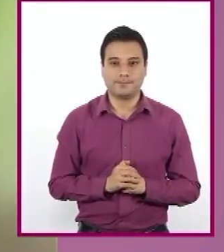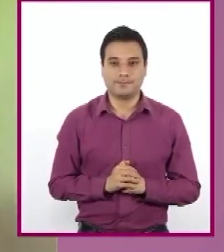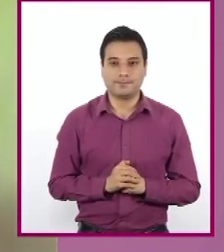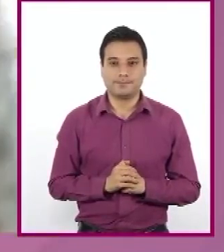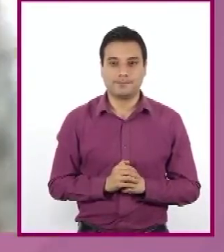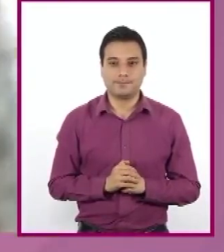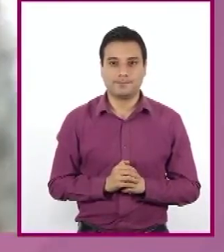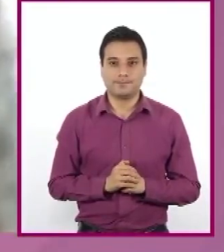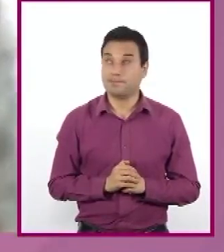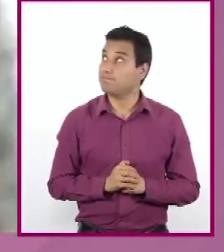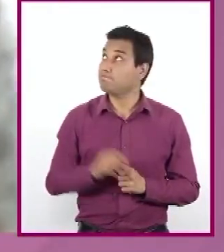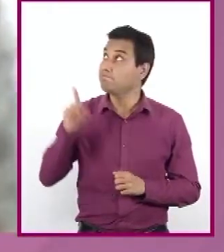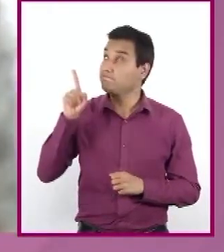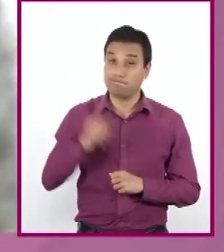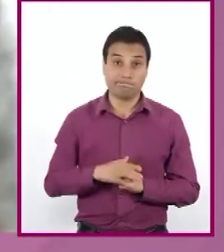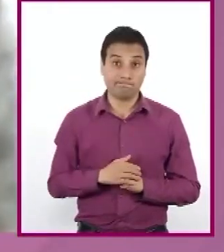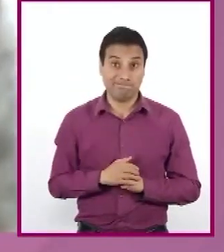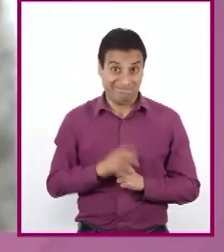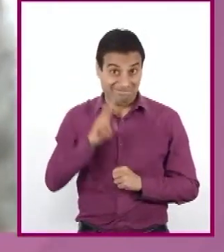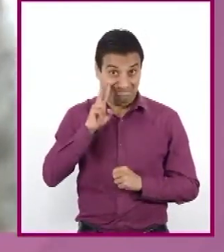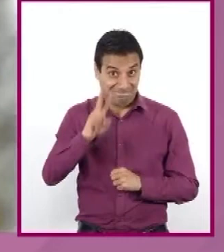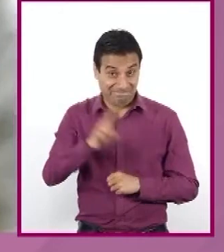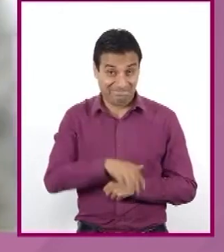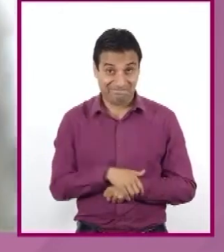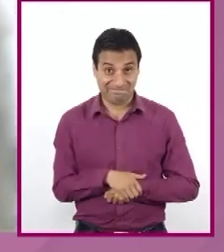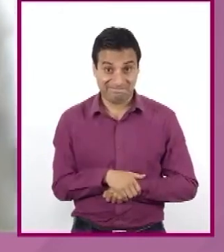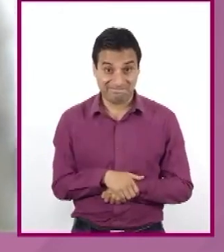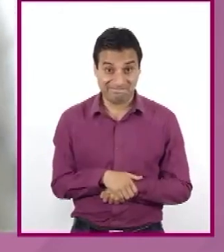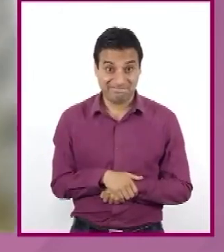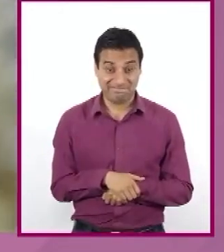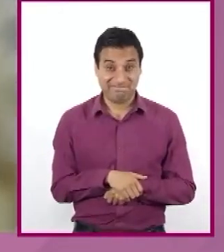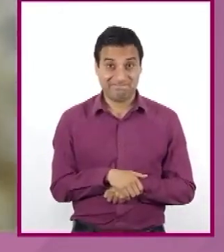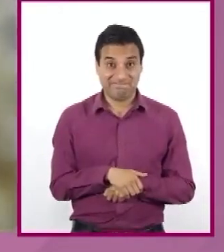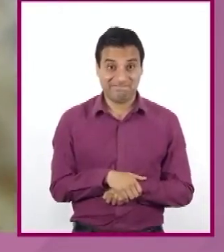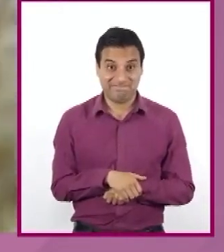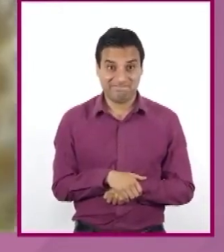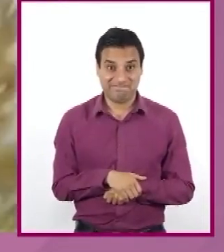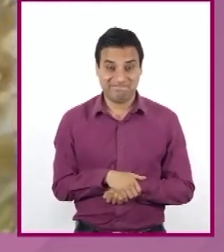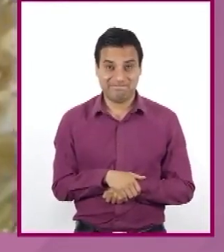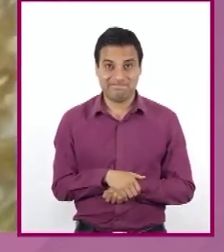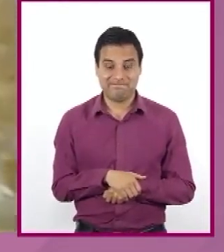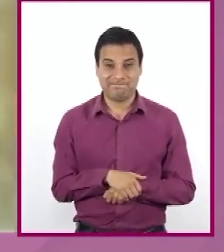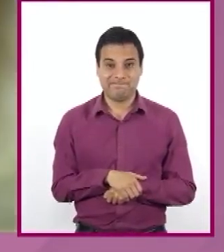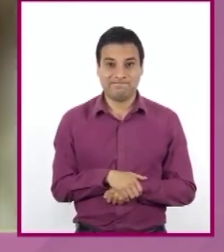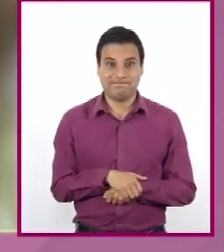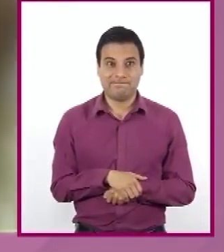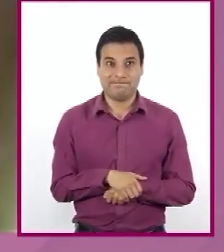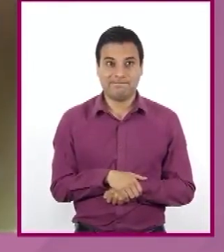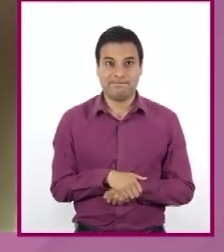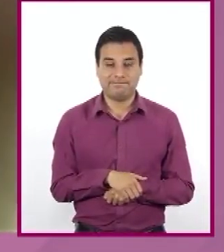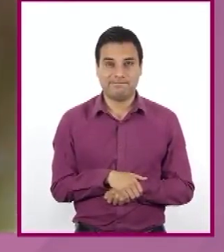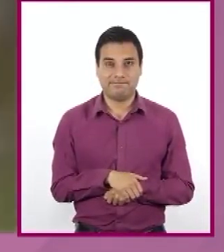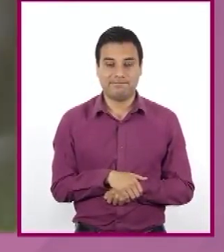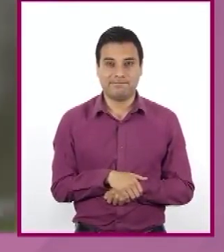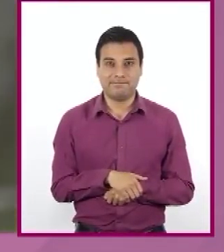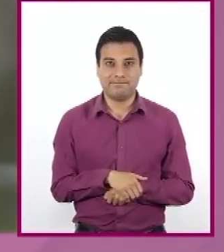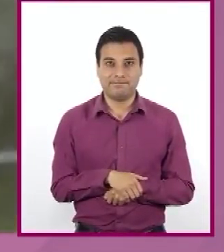Esto hay que apreciarlo en casa para que puedan observar lo que estamos poniendo.